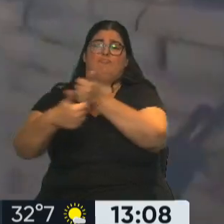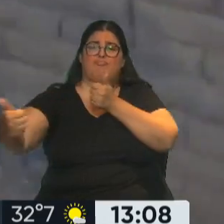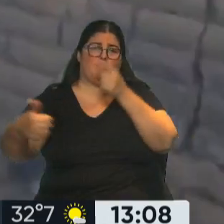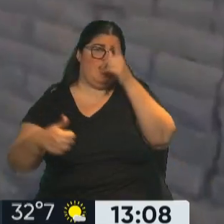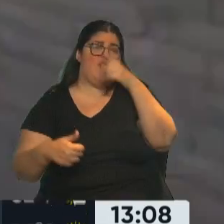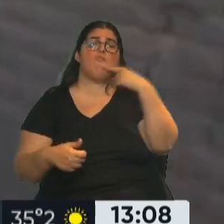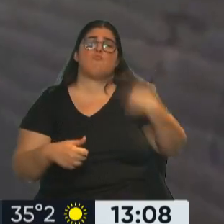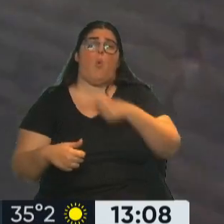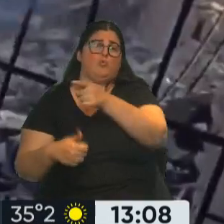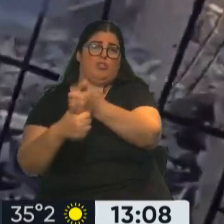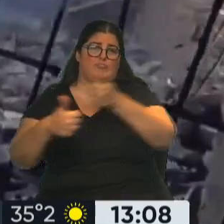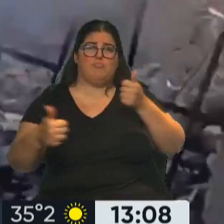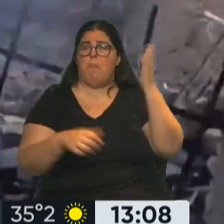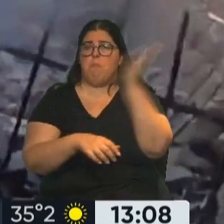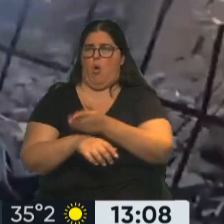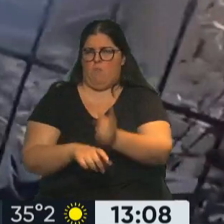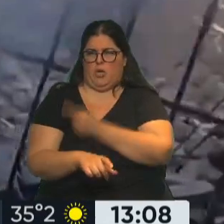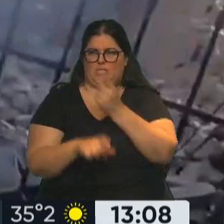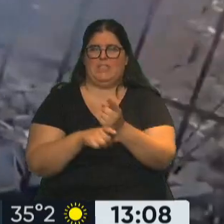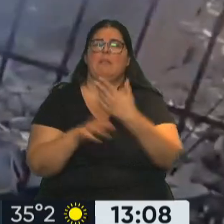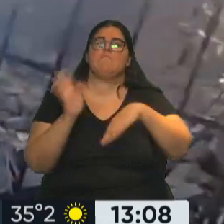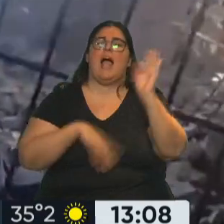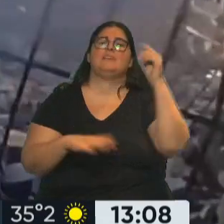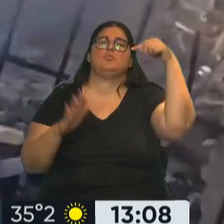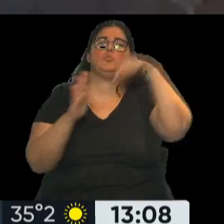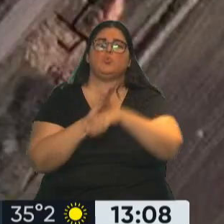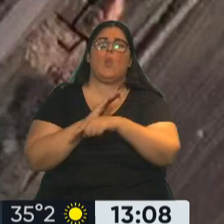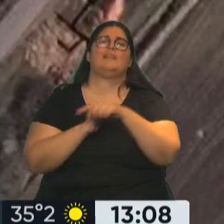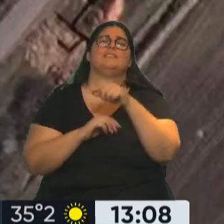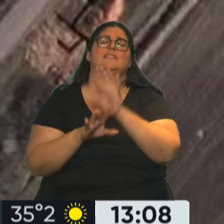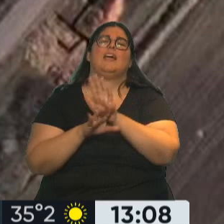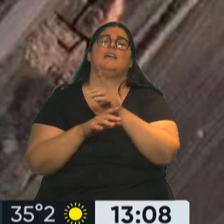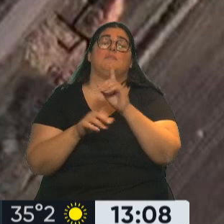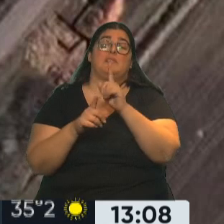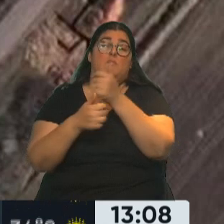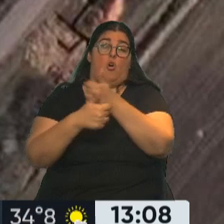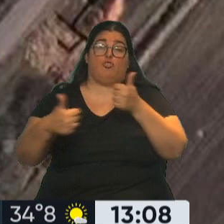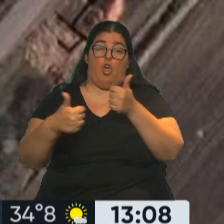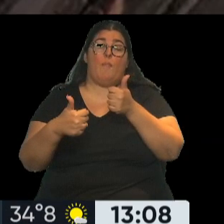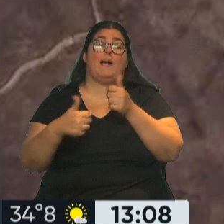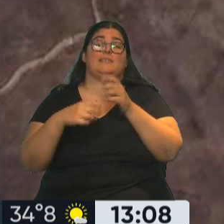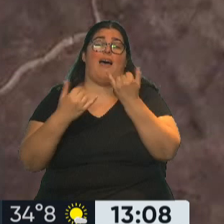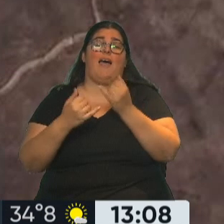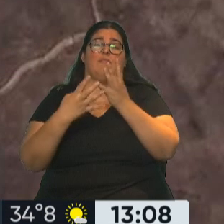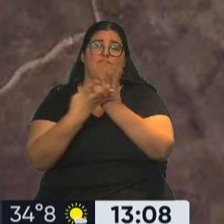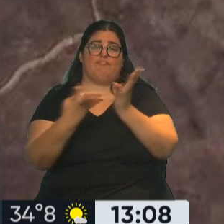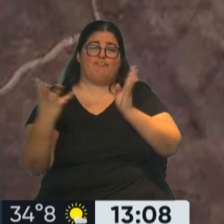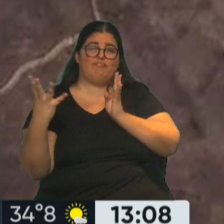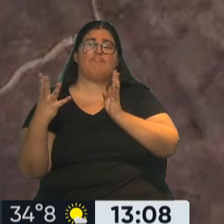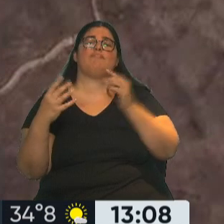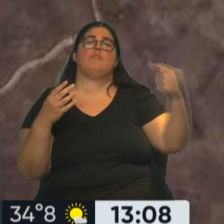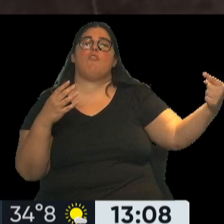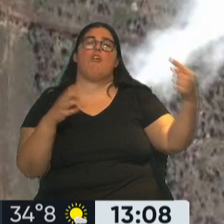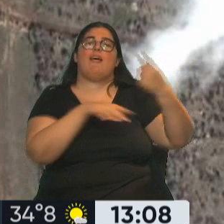en particular en el sureste donde las tropas de Moscú están atrincheradas detrás de un complejo de fortificaciones Barreras antitanques